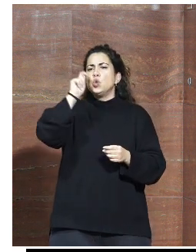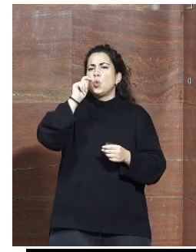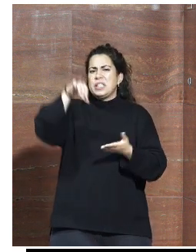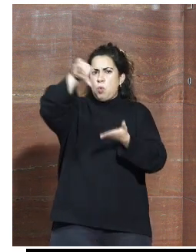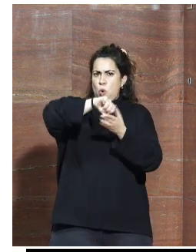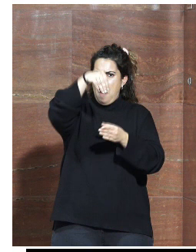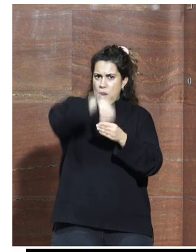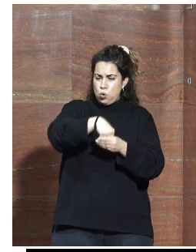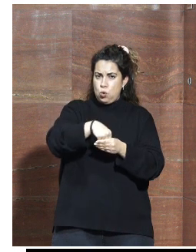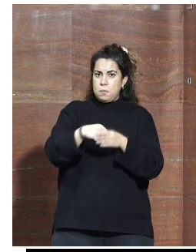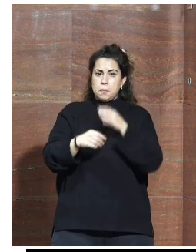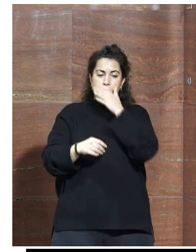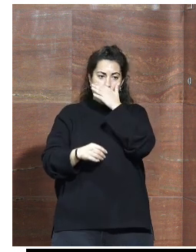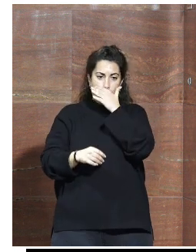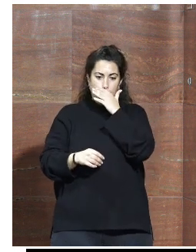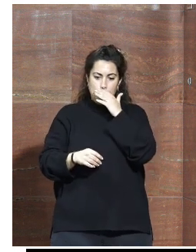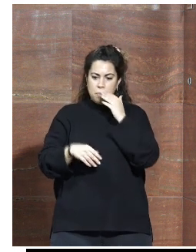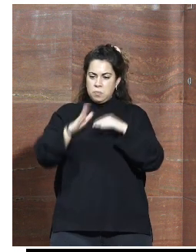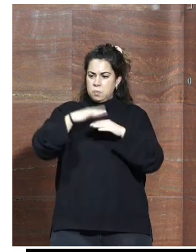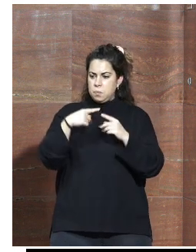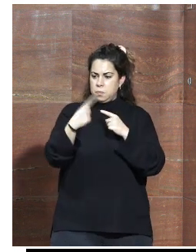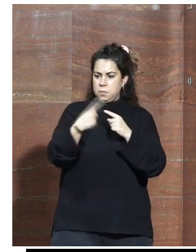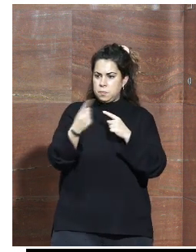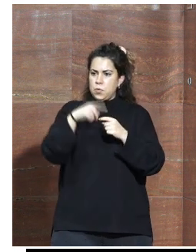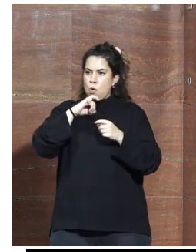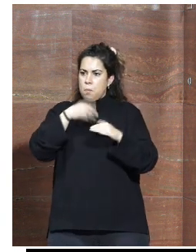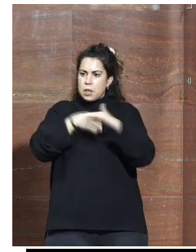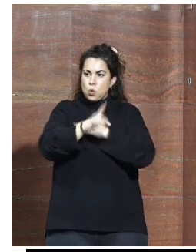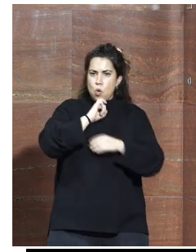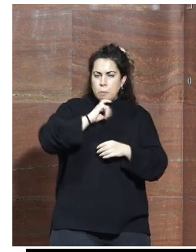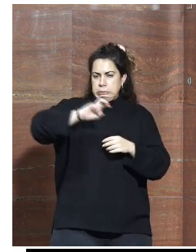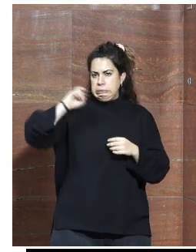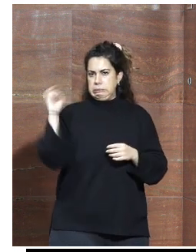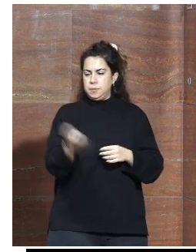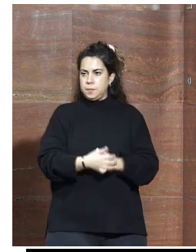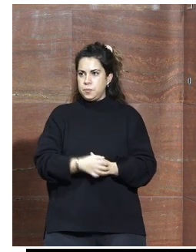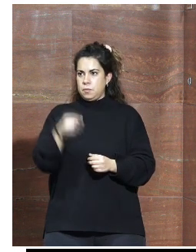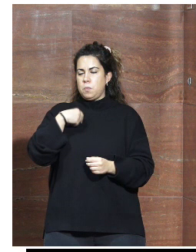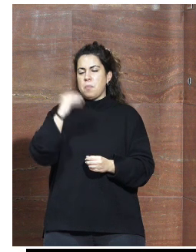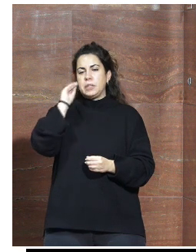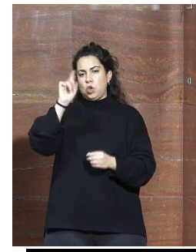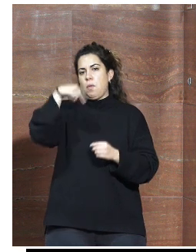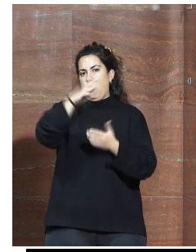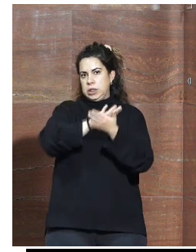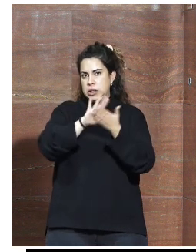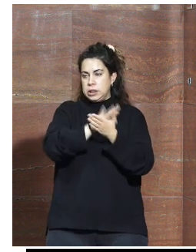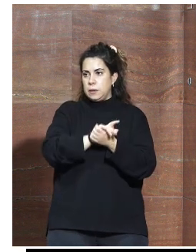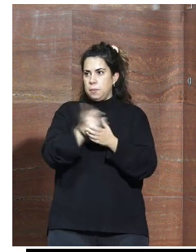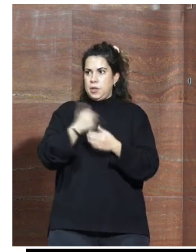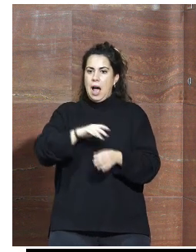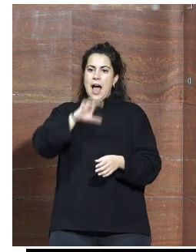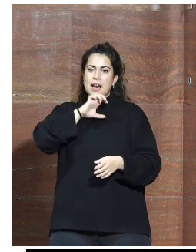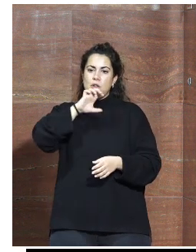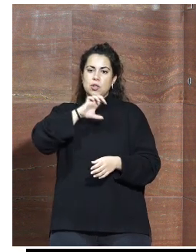hay también, para poderte mover por ahí, cómo accedes, en fin, etcétera, etcétera. Lo que yo creo que vamos a entrar después. Bueno, ahora esto es una anécdota,